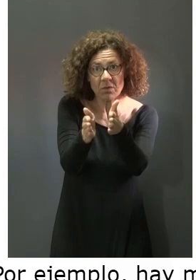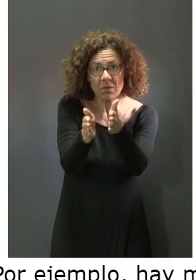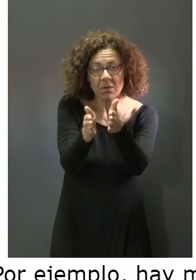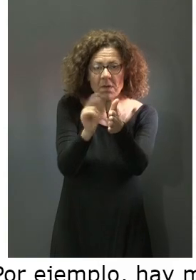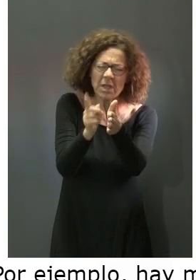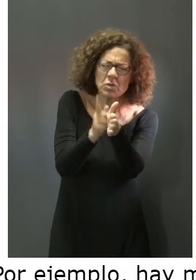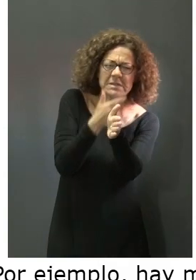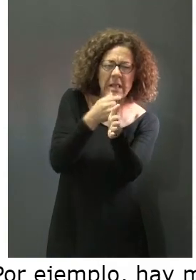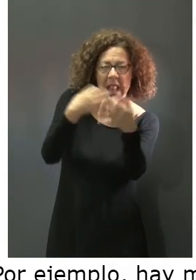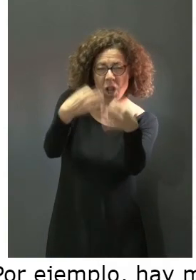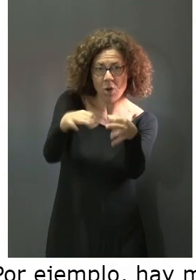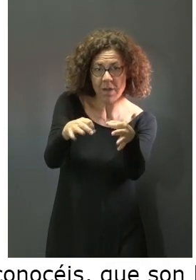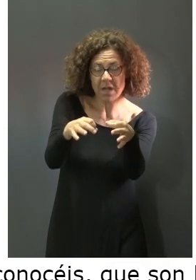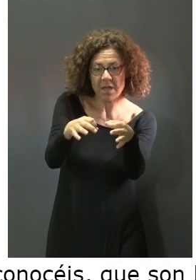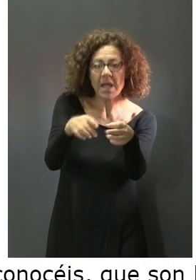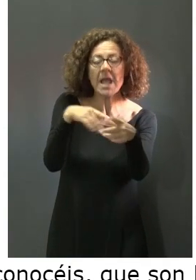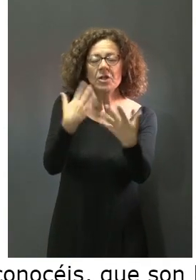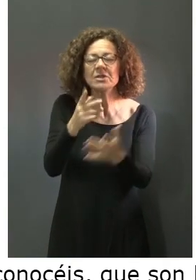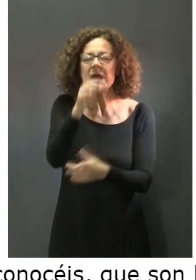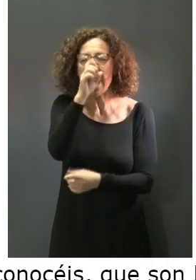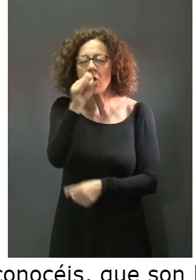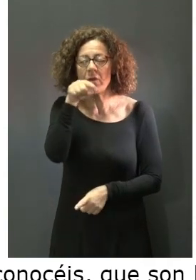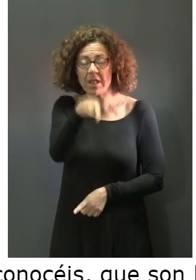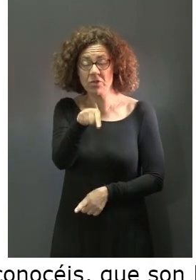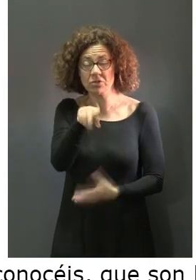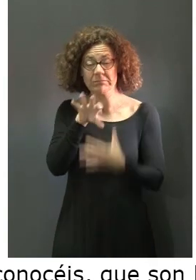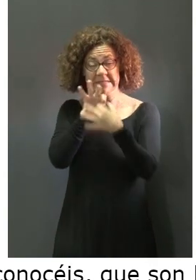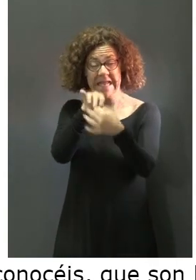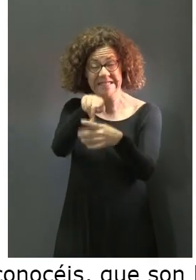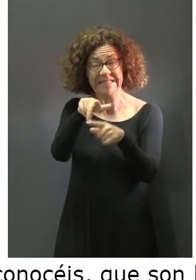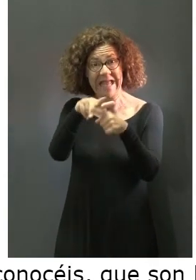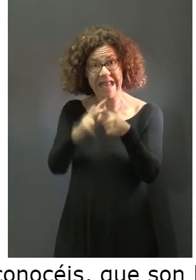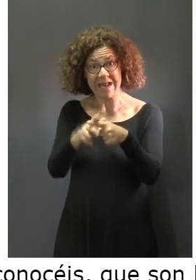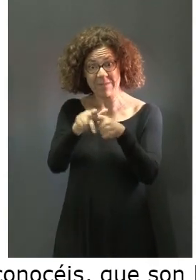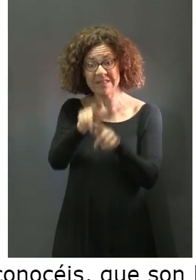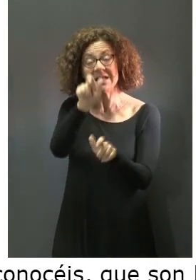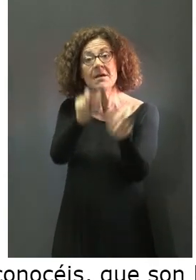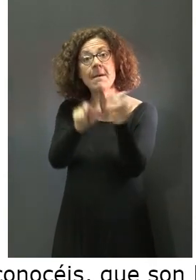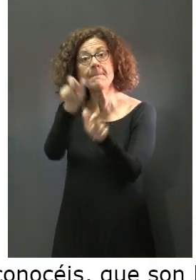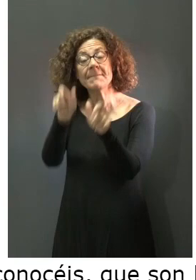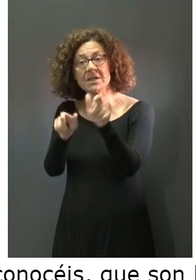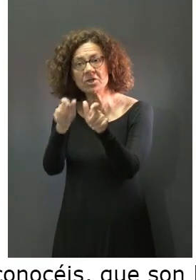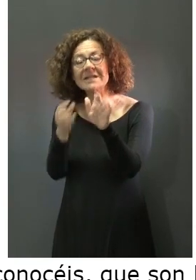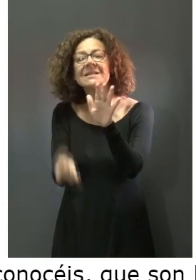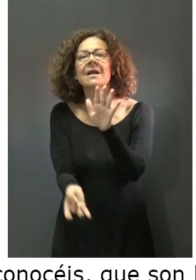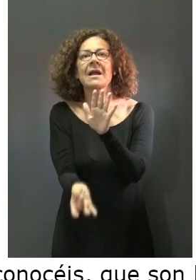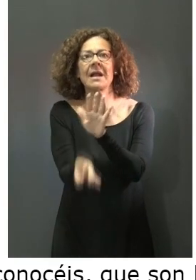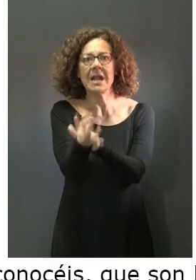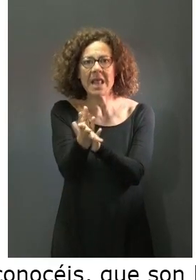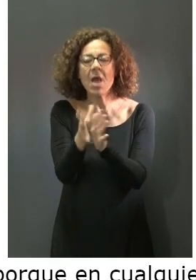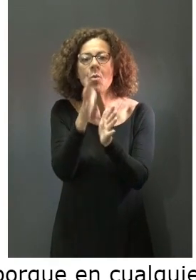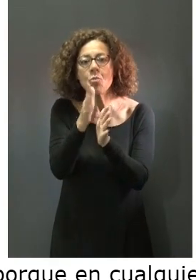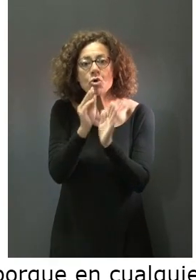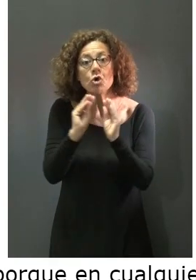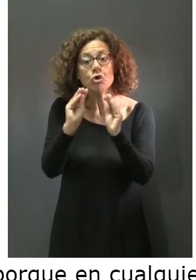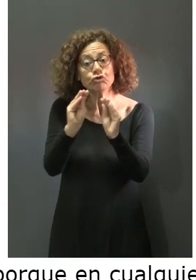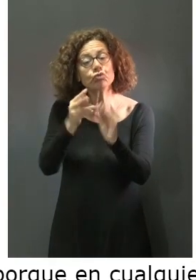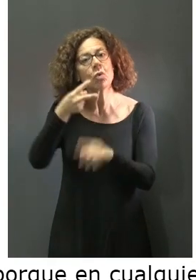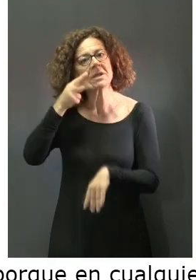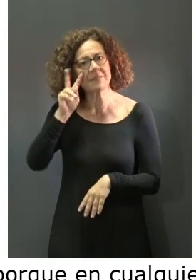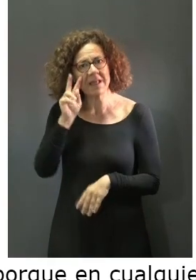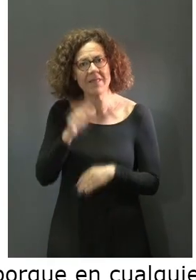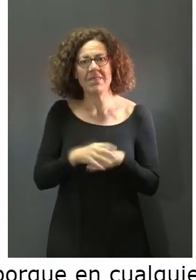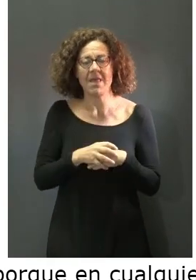establecido, ¿no? Entonces, retomemos ese tipo de herramientas que las personas crean por su propia